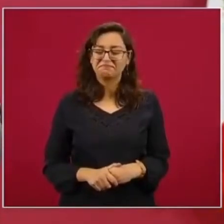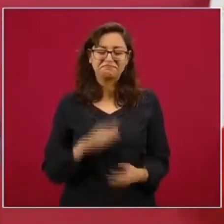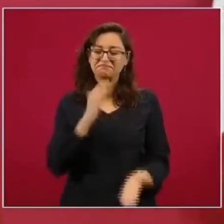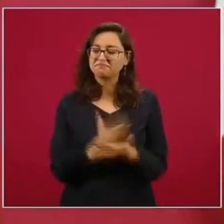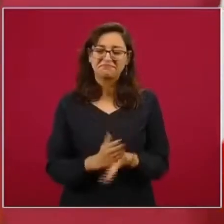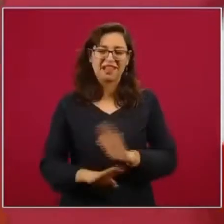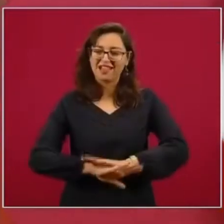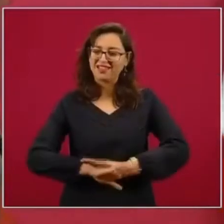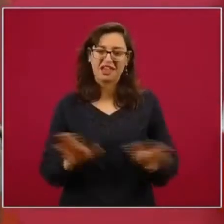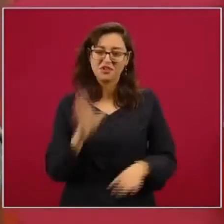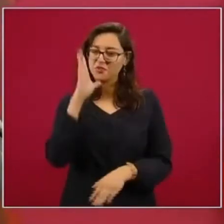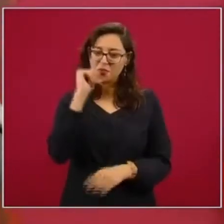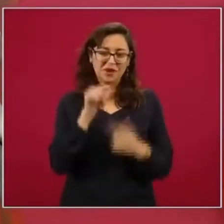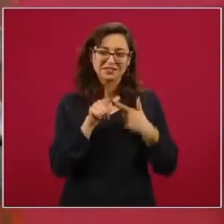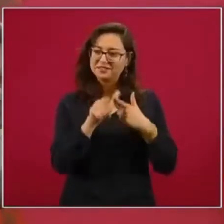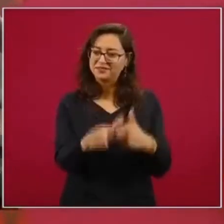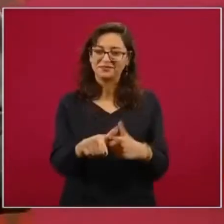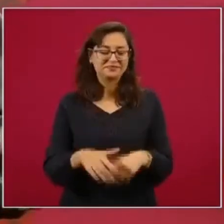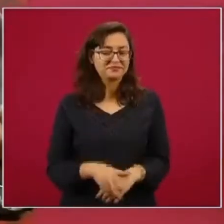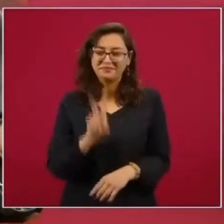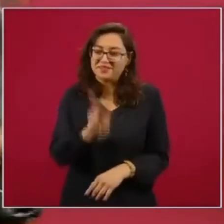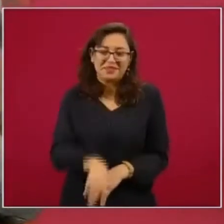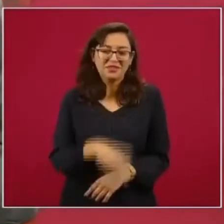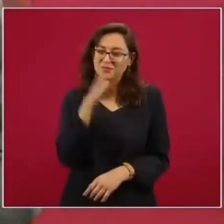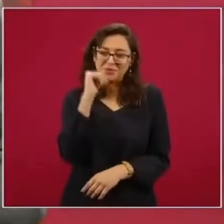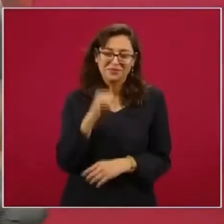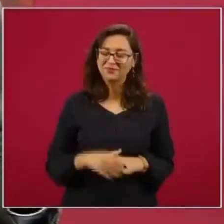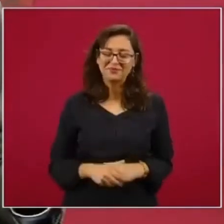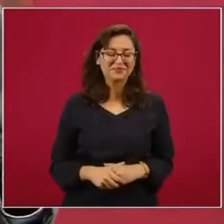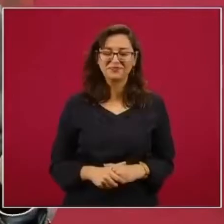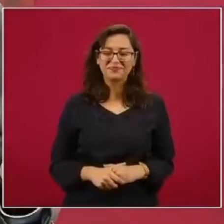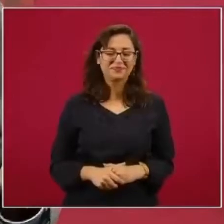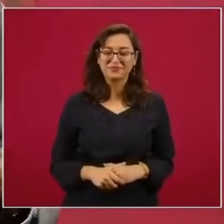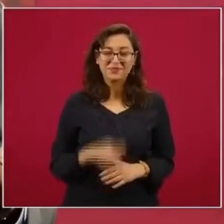estar. Es de veras, o sea,